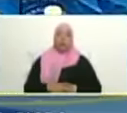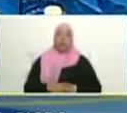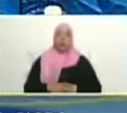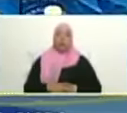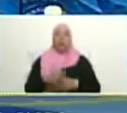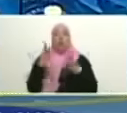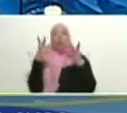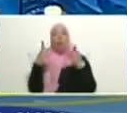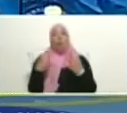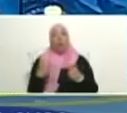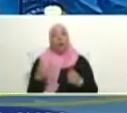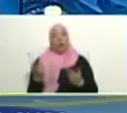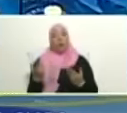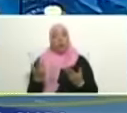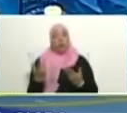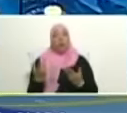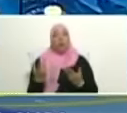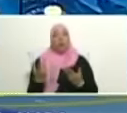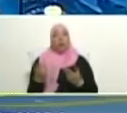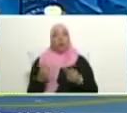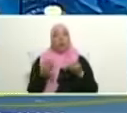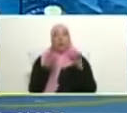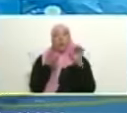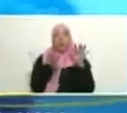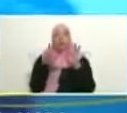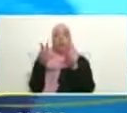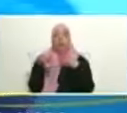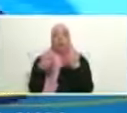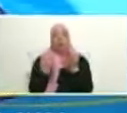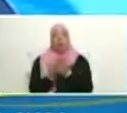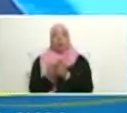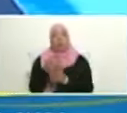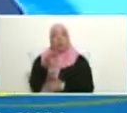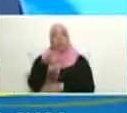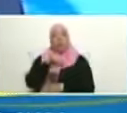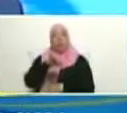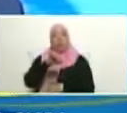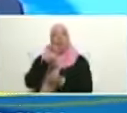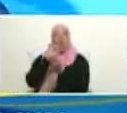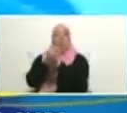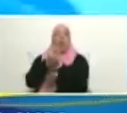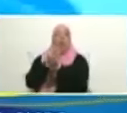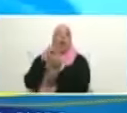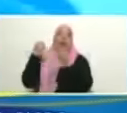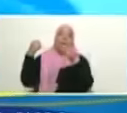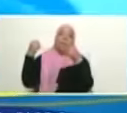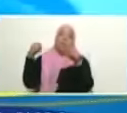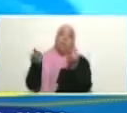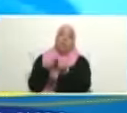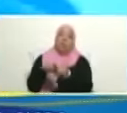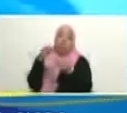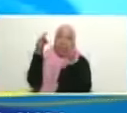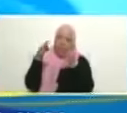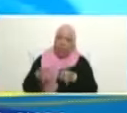penitenciarios tenemos? 83. Que los 83 centros penitenciarios estén bajo régimen disciplinario verdadero,